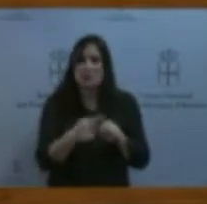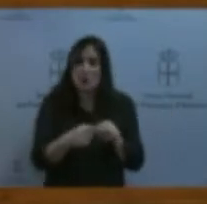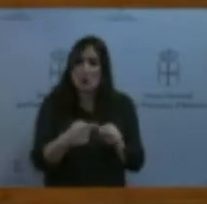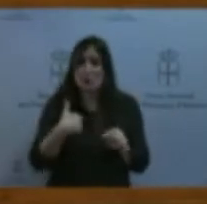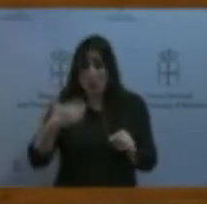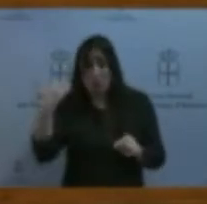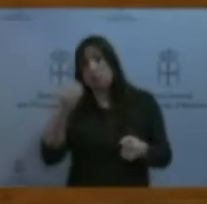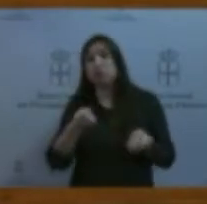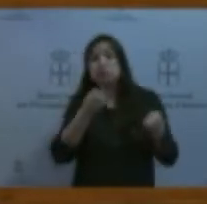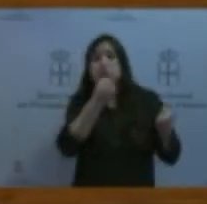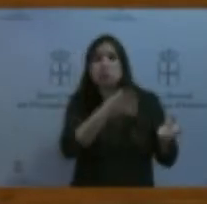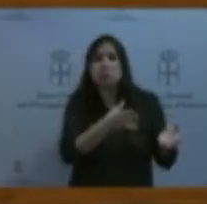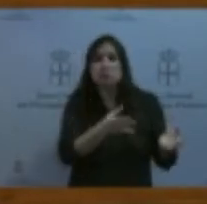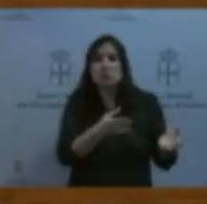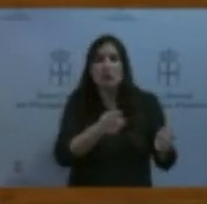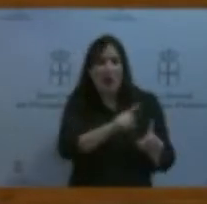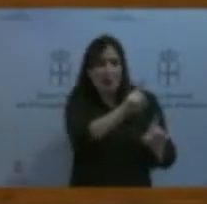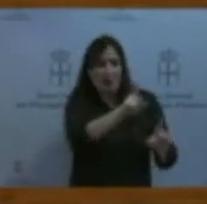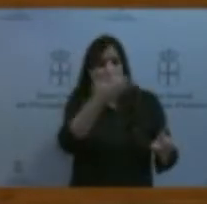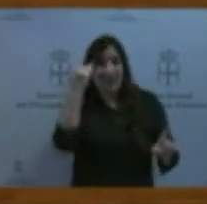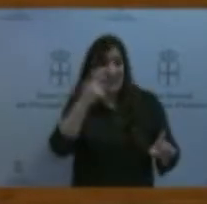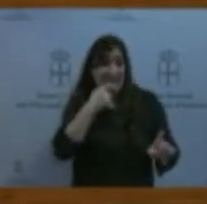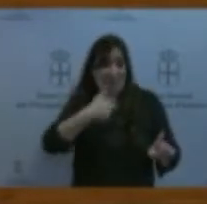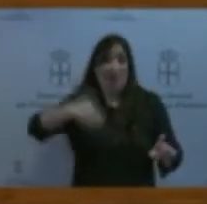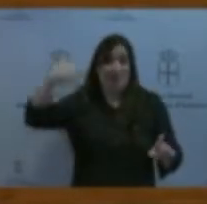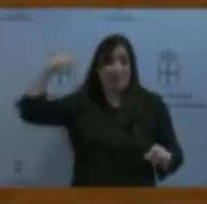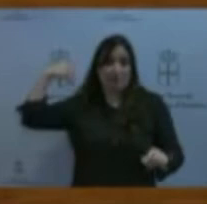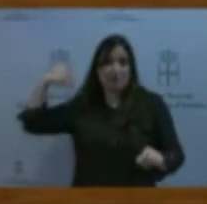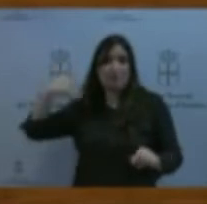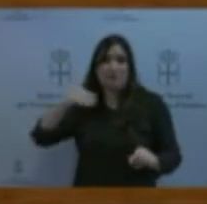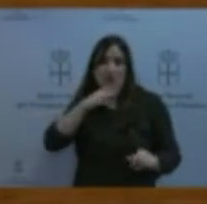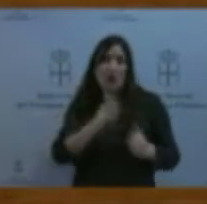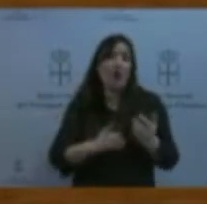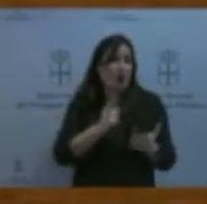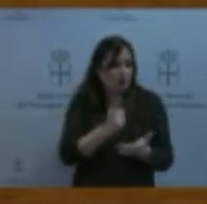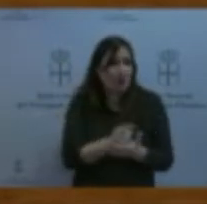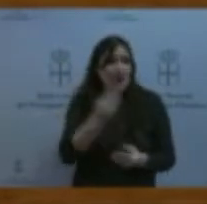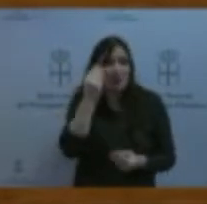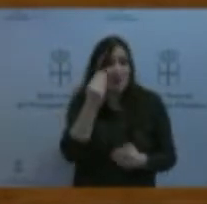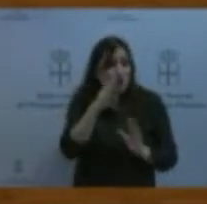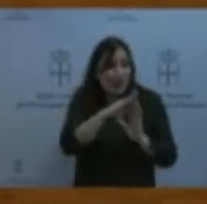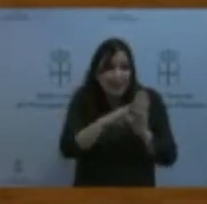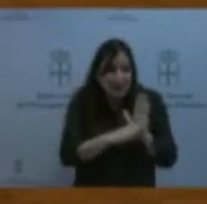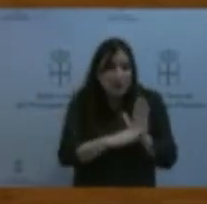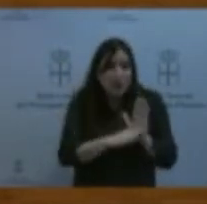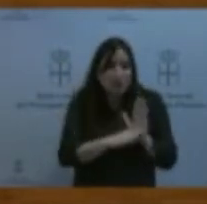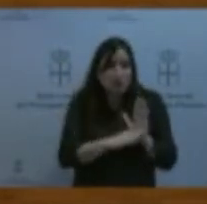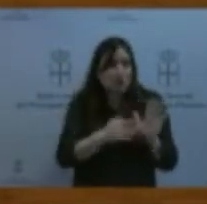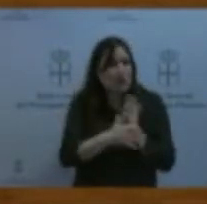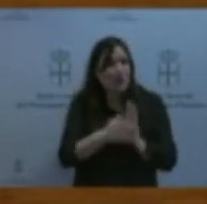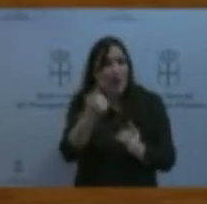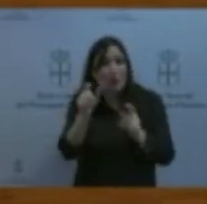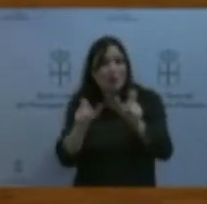que le hacía en el mes de septiembre y que, insisto, considero que esos criterios sí son restrictivos. Creo que no es